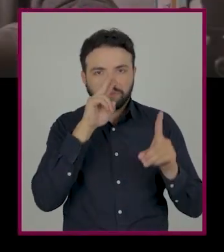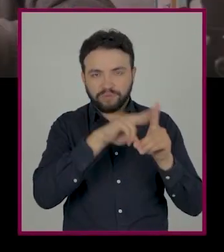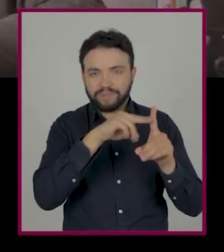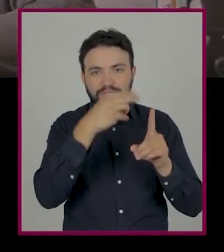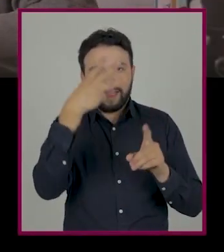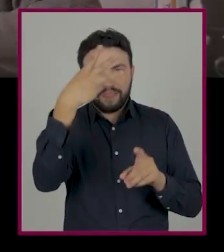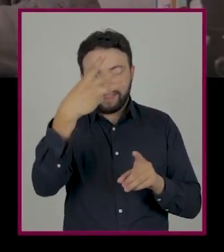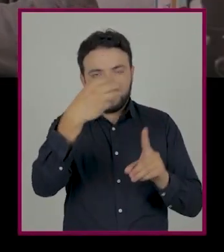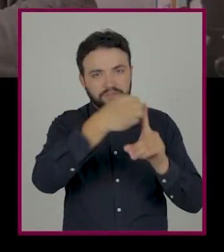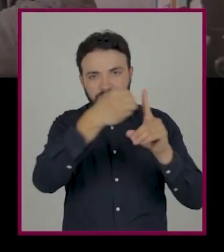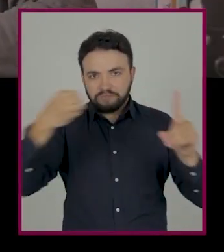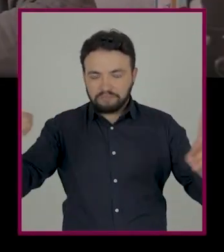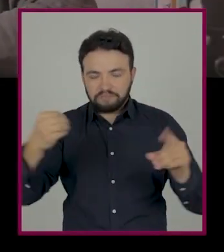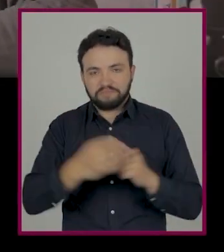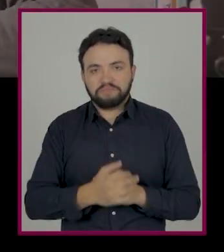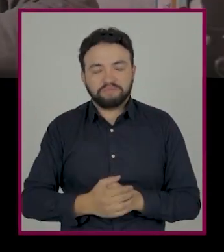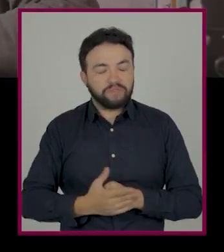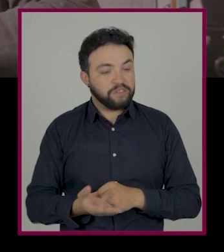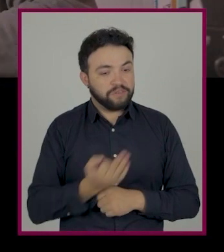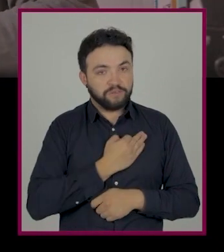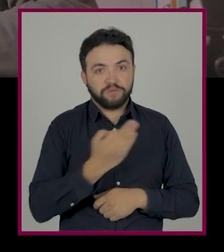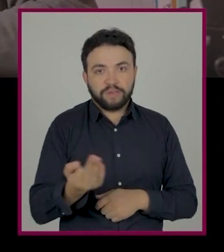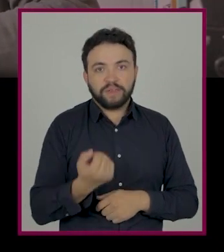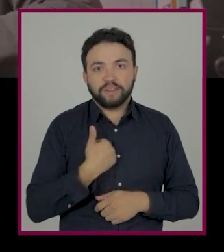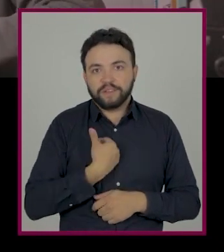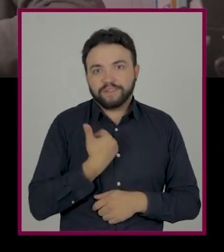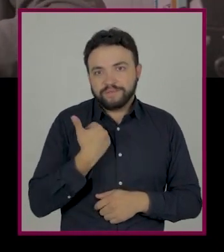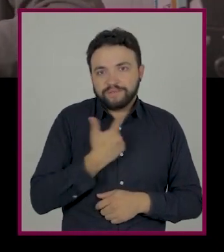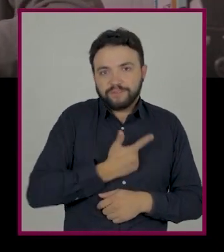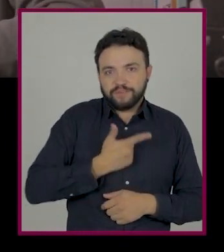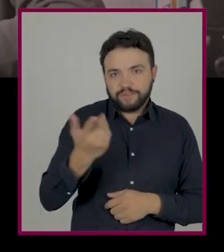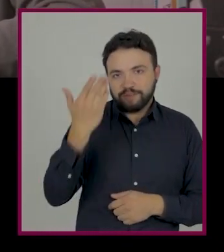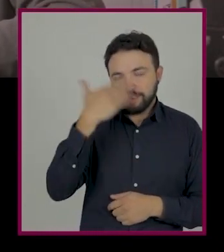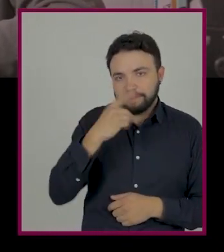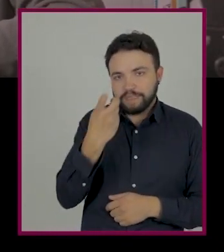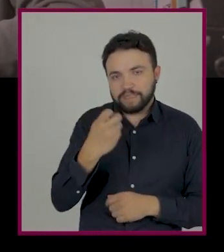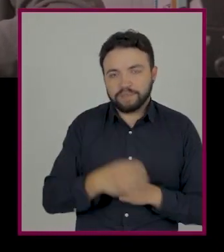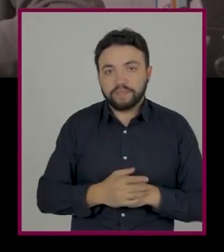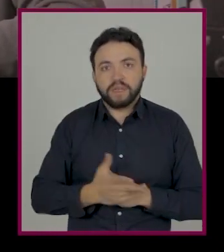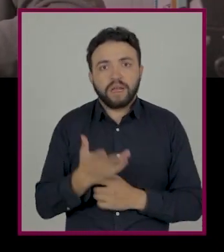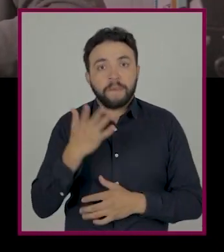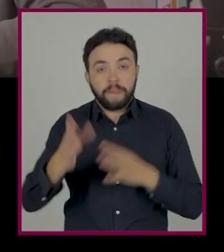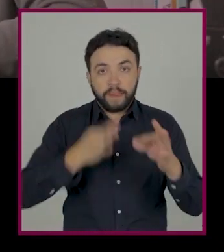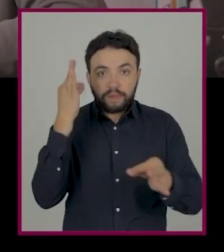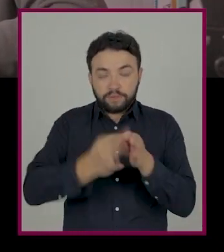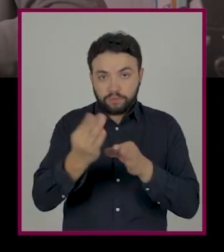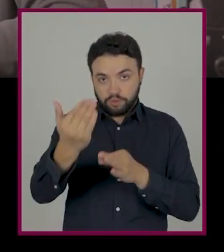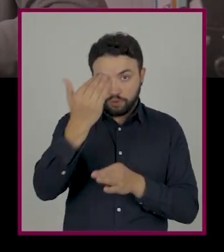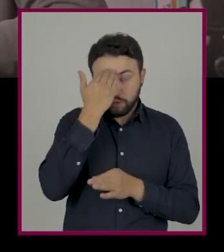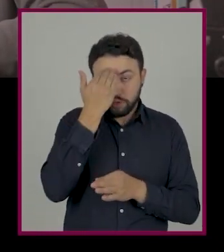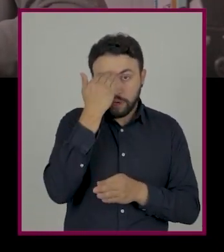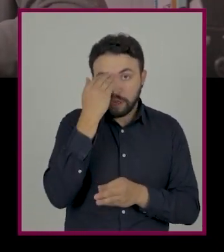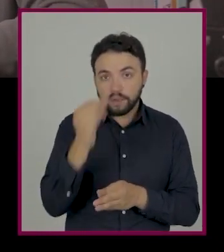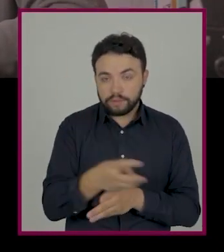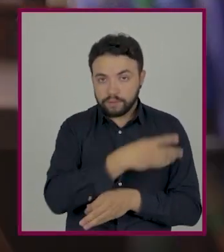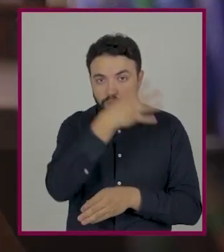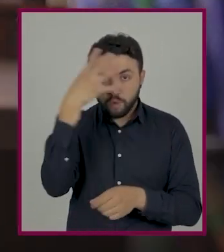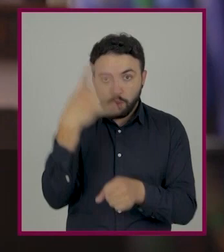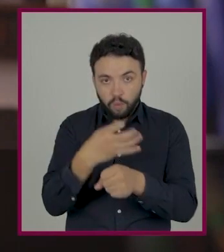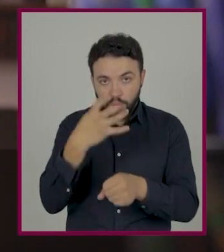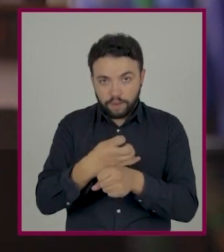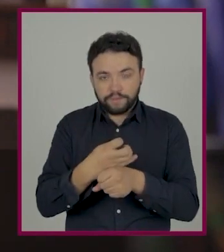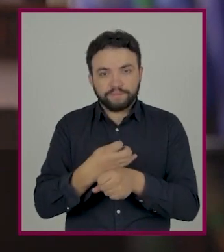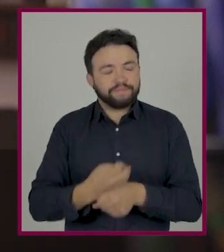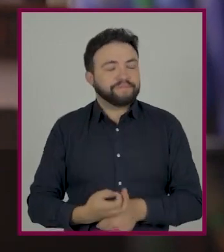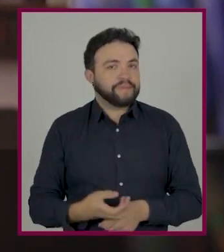Bien, hasta ahora me ha gustado mucho lo que hemos visto de organizadores gráficos. ¡Qué bueno! ¡Ay, qué bonito saber eso! Entonces,